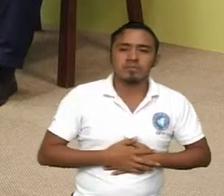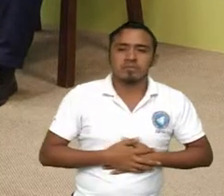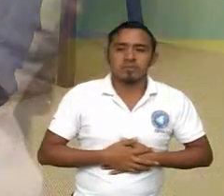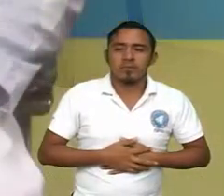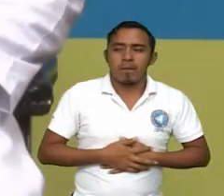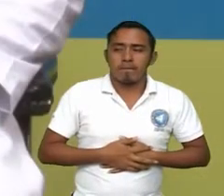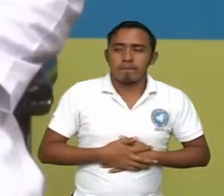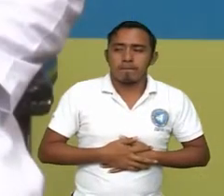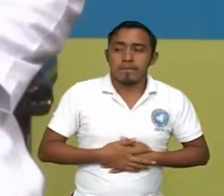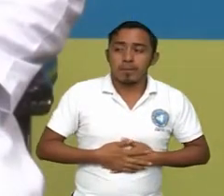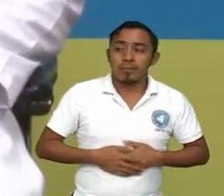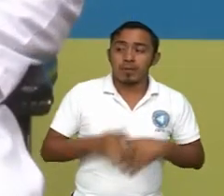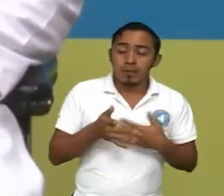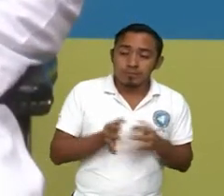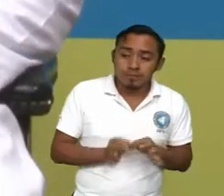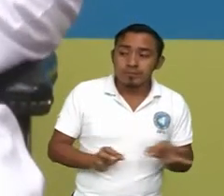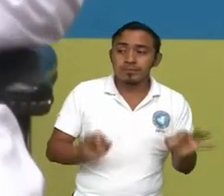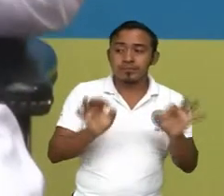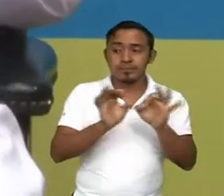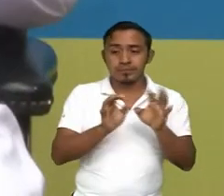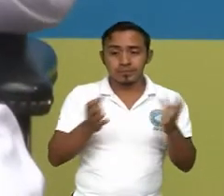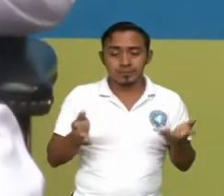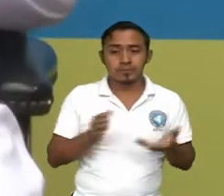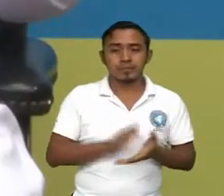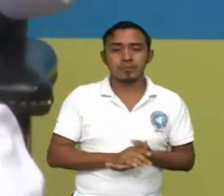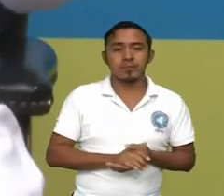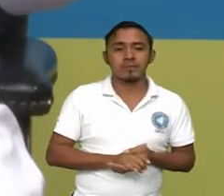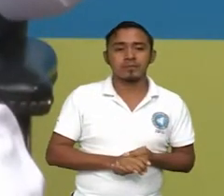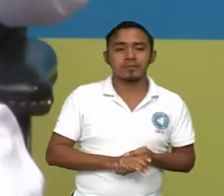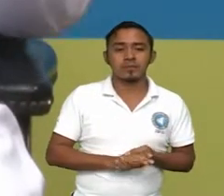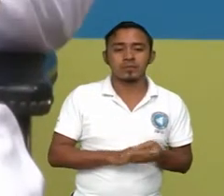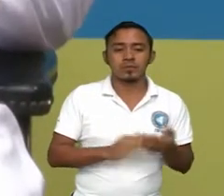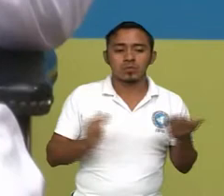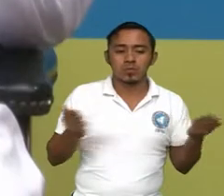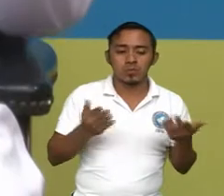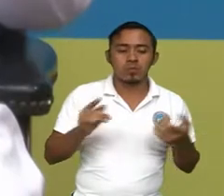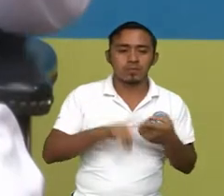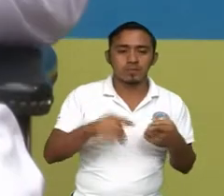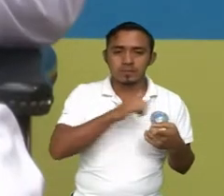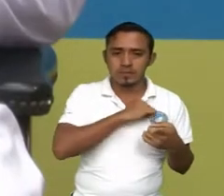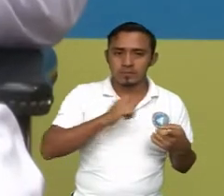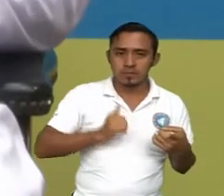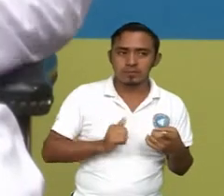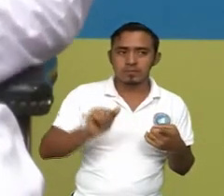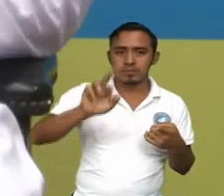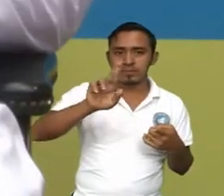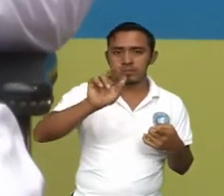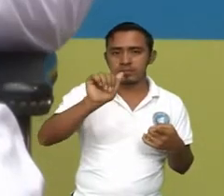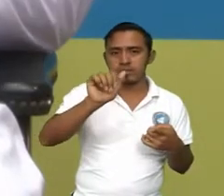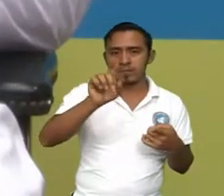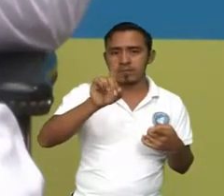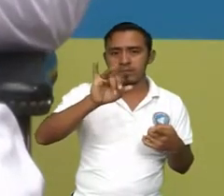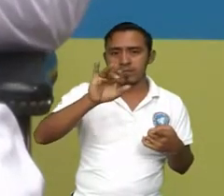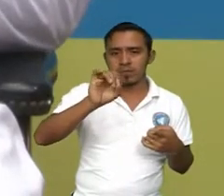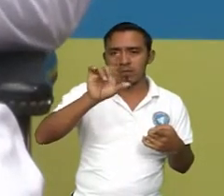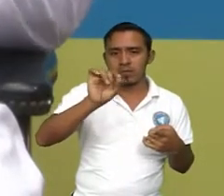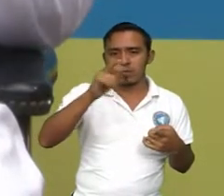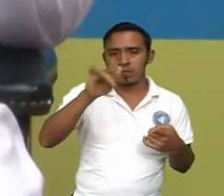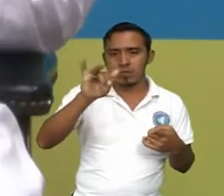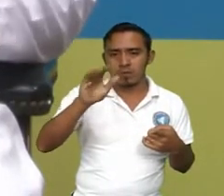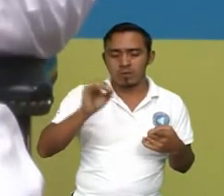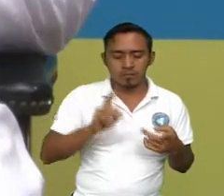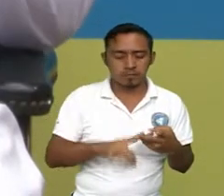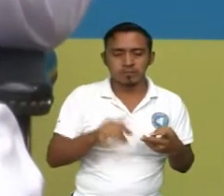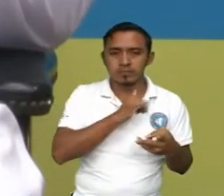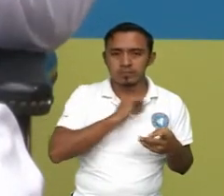importante de la clínica tenemos tanto estudios radiológicos estudios a nivel de el estudio de